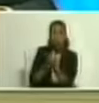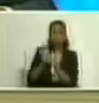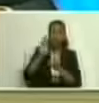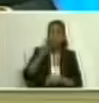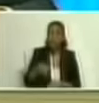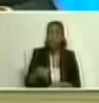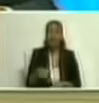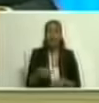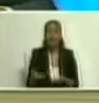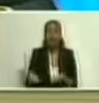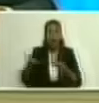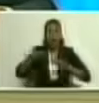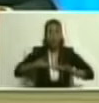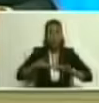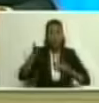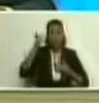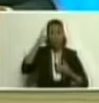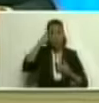Igualmente he recibido